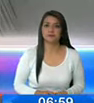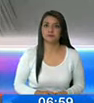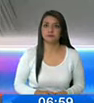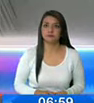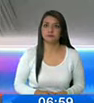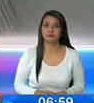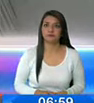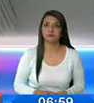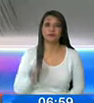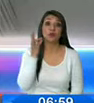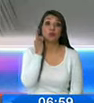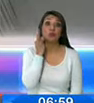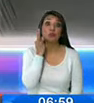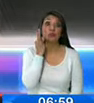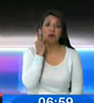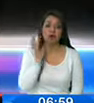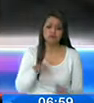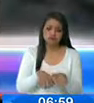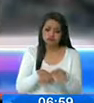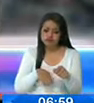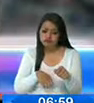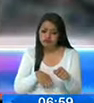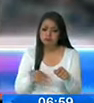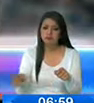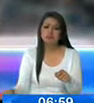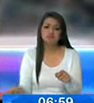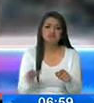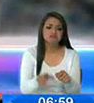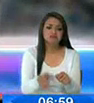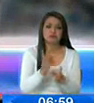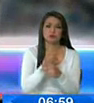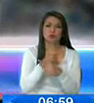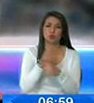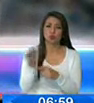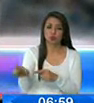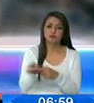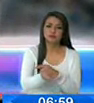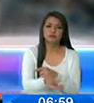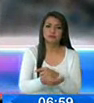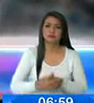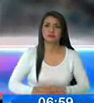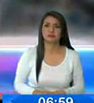Mientras la cajera estaba distraída, cogió un producto.